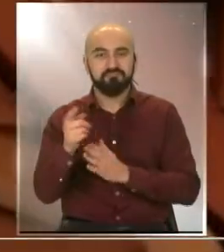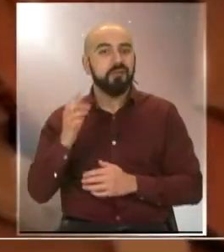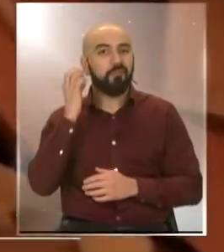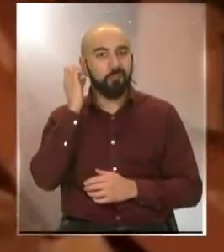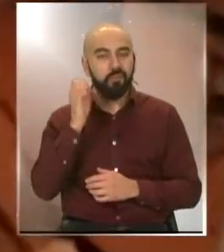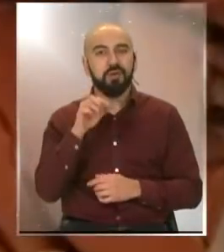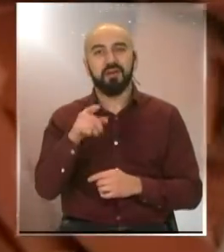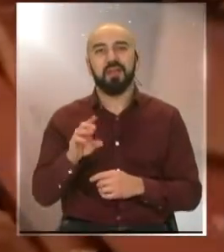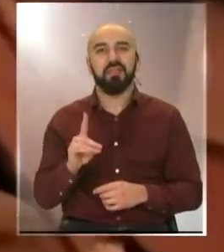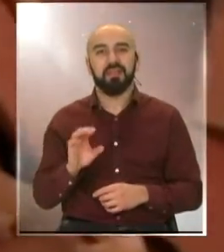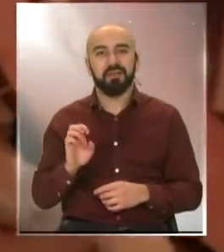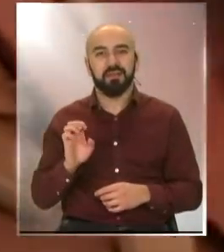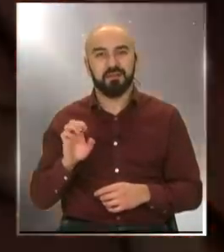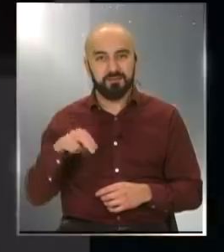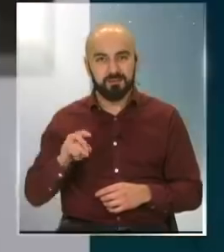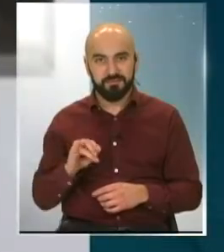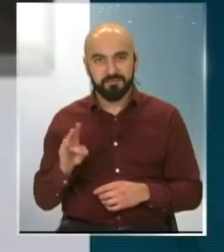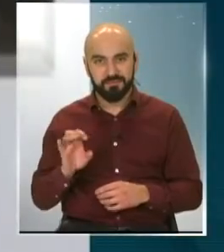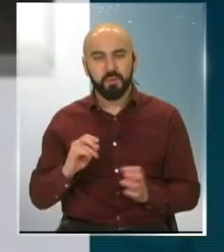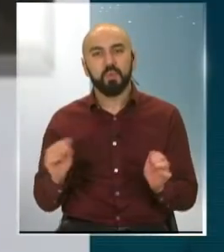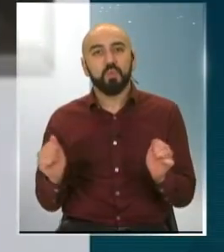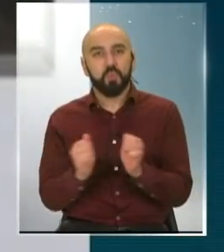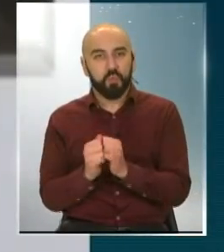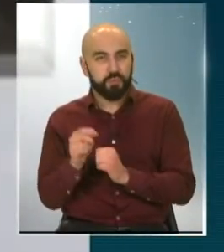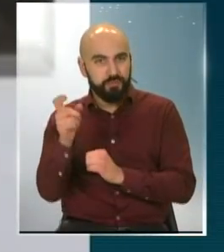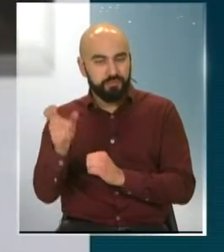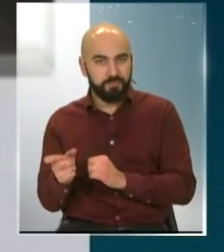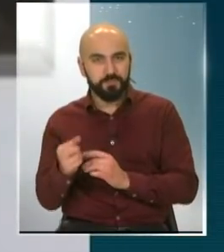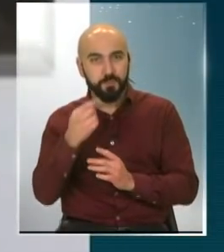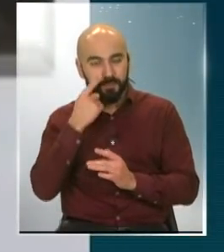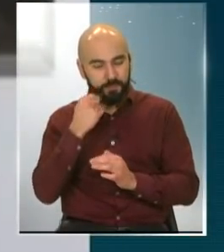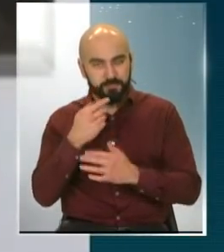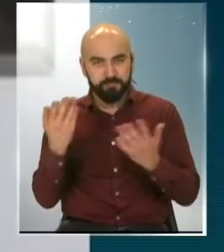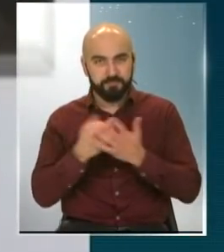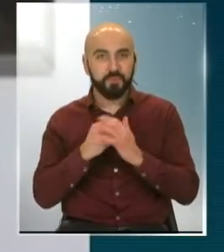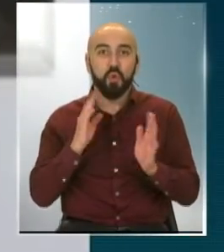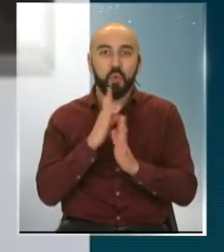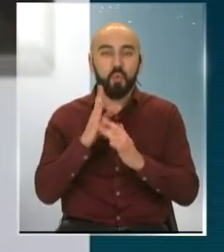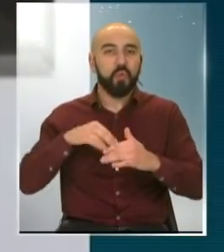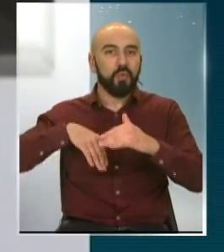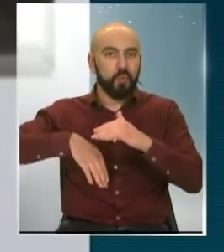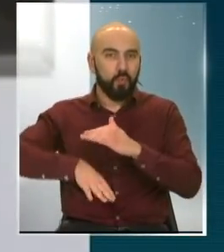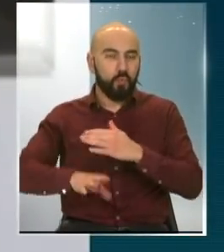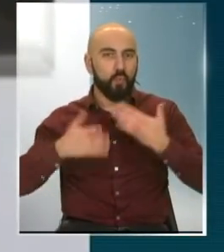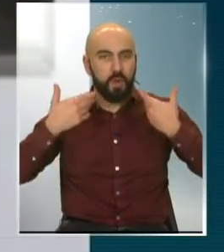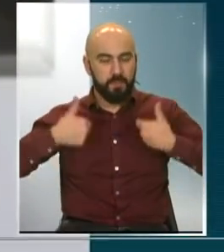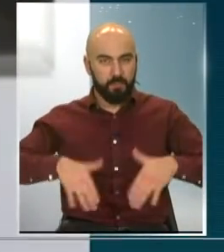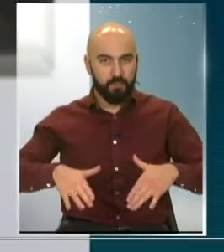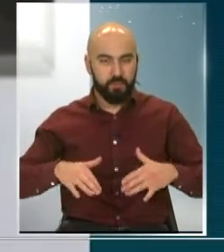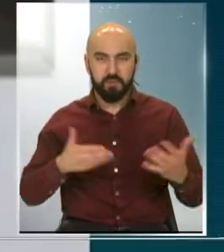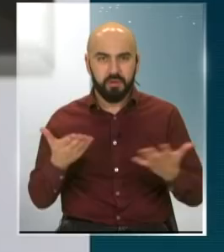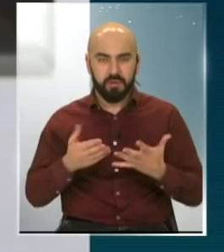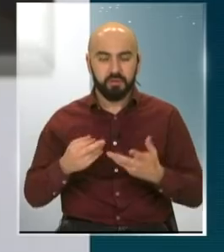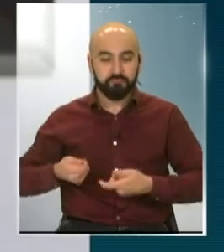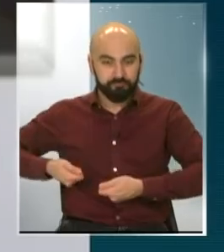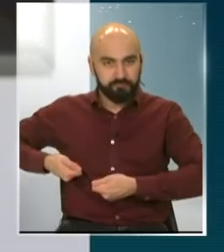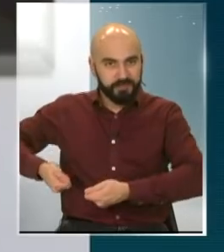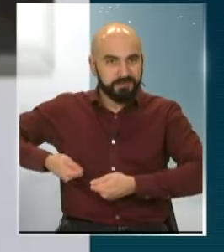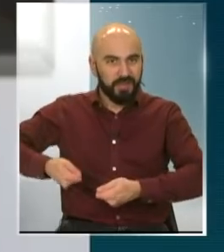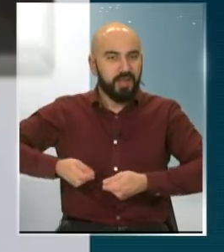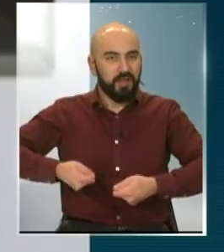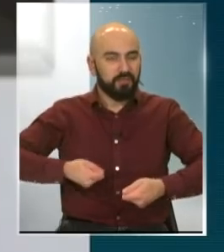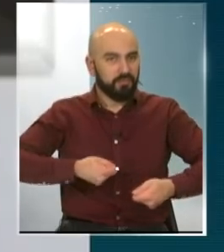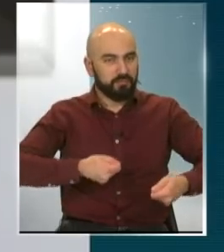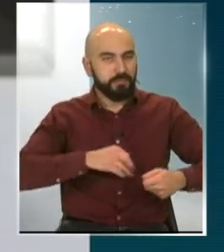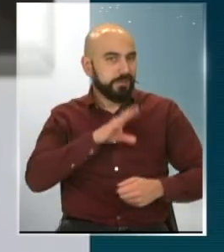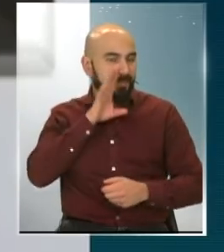en conjunto con el imputado Hugo Bustamante, ocultaron el lugar en que se encontraba el cuerpo de Ámbar, encerando con productos de